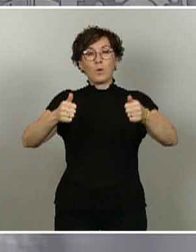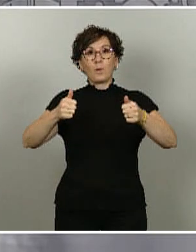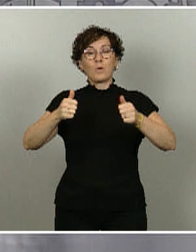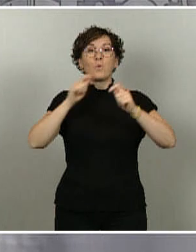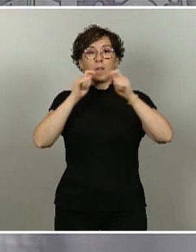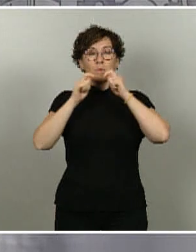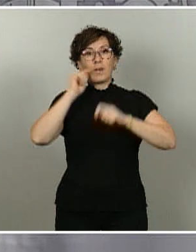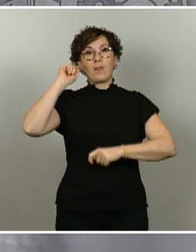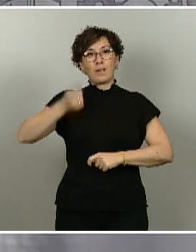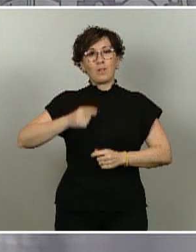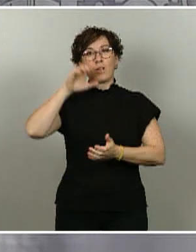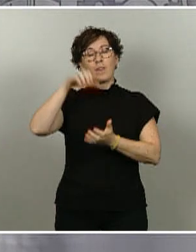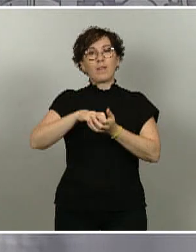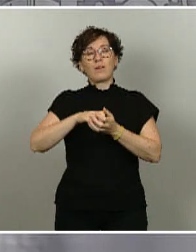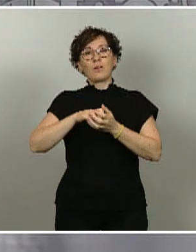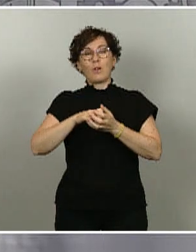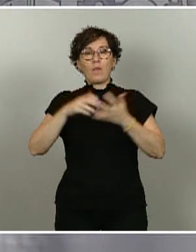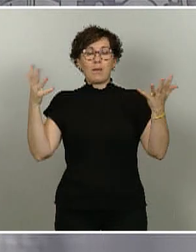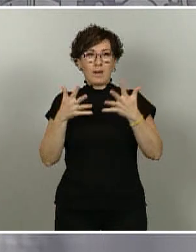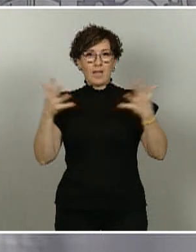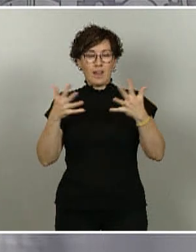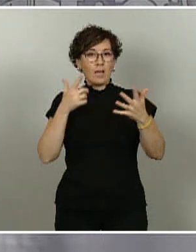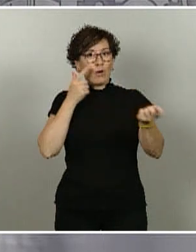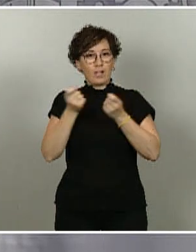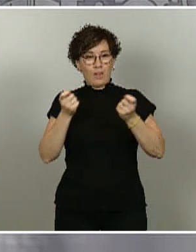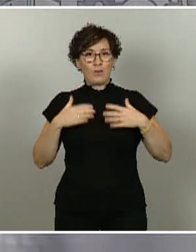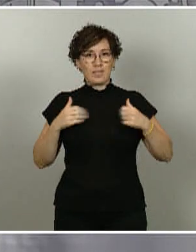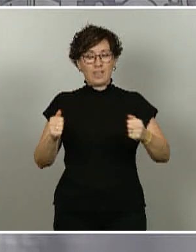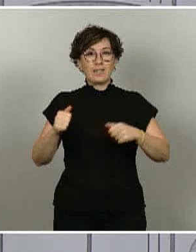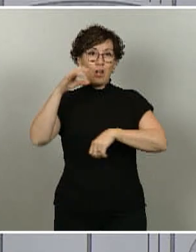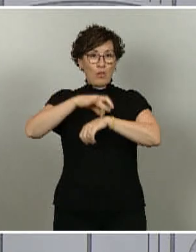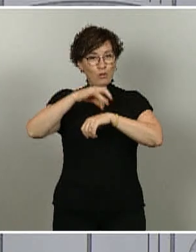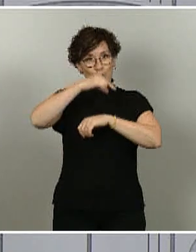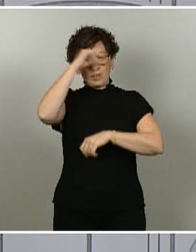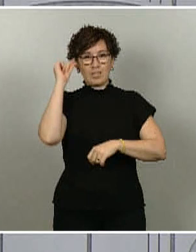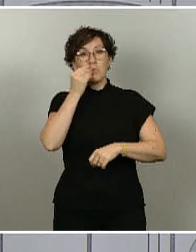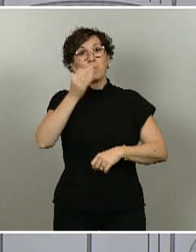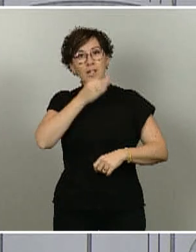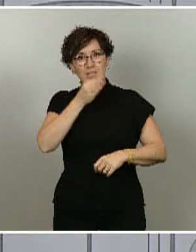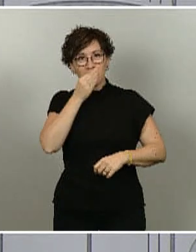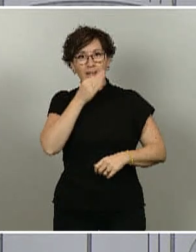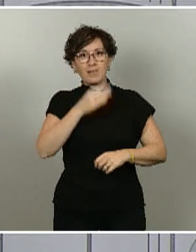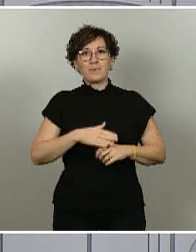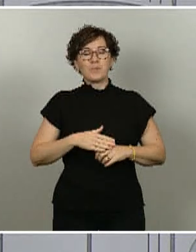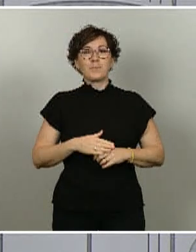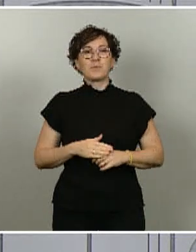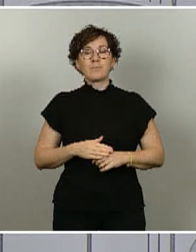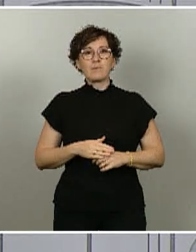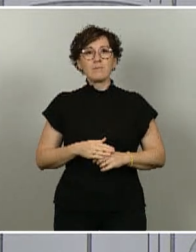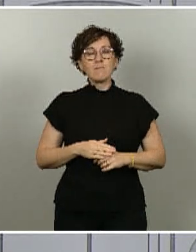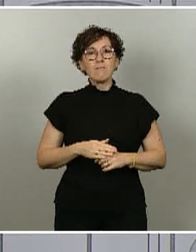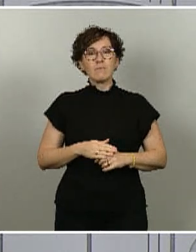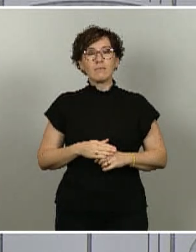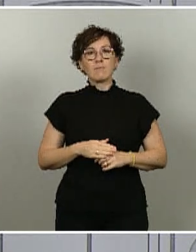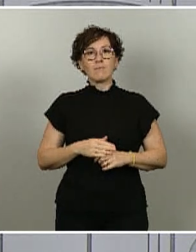de Alertas y Emergencias Sanitarias, Fernando Simón. Buenas tardes, doctor. Hola, muy buenas tardes. Vamos a dar